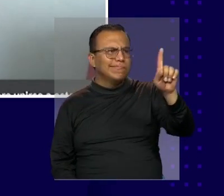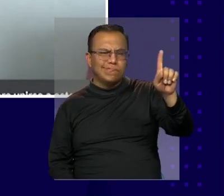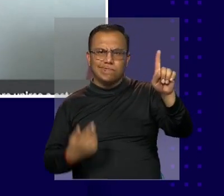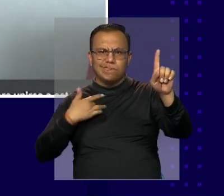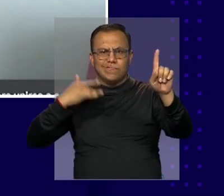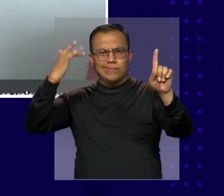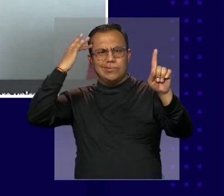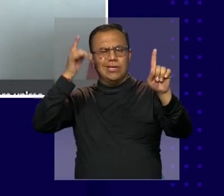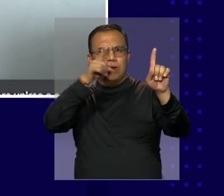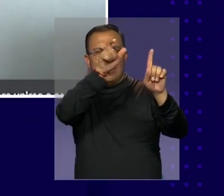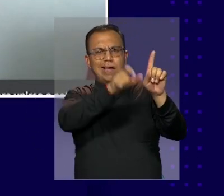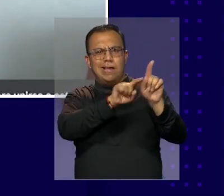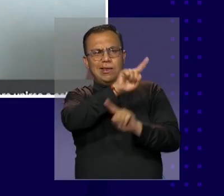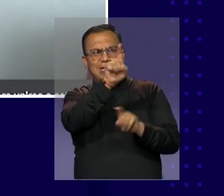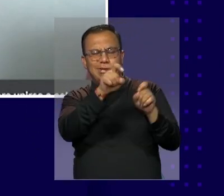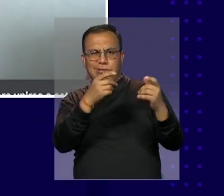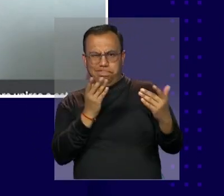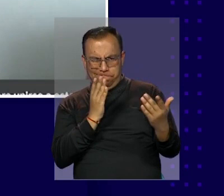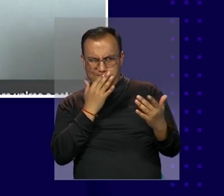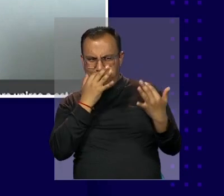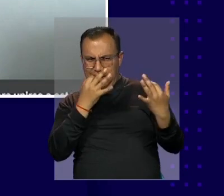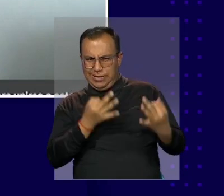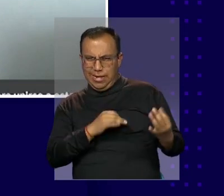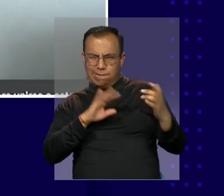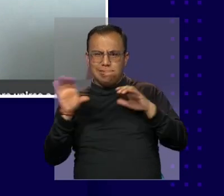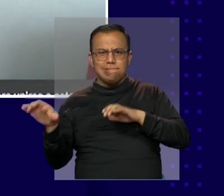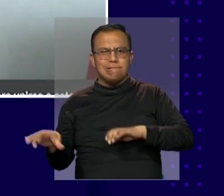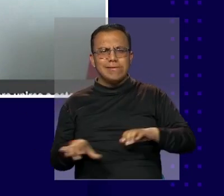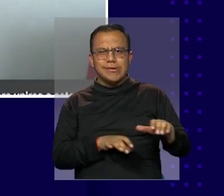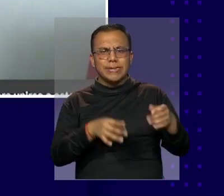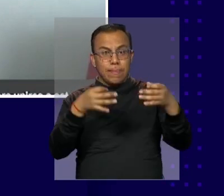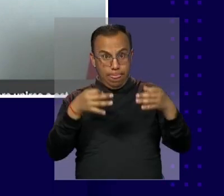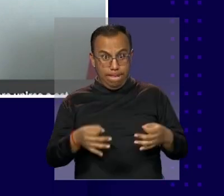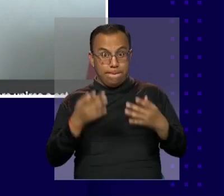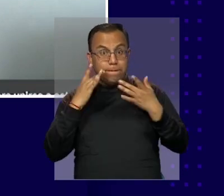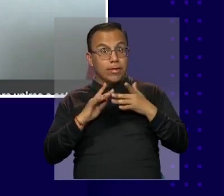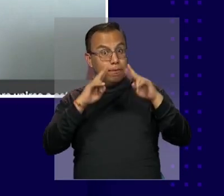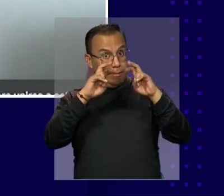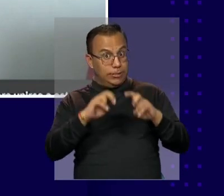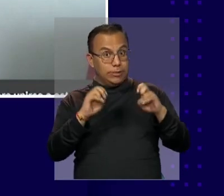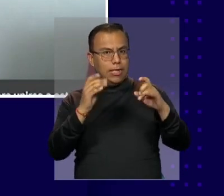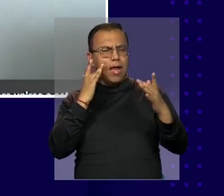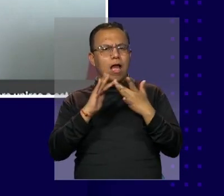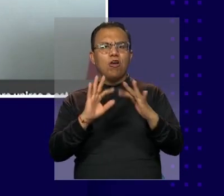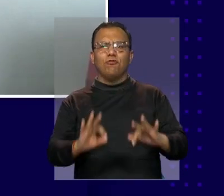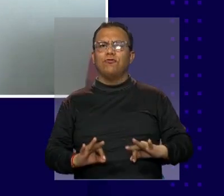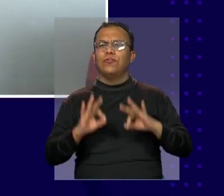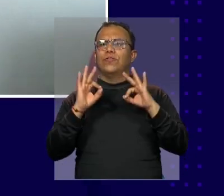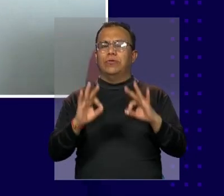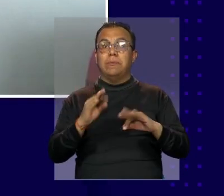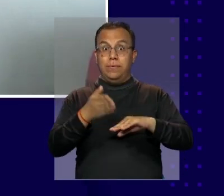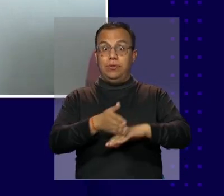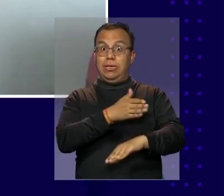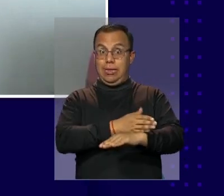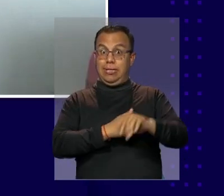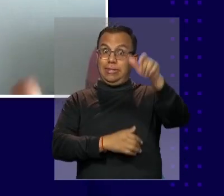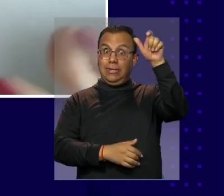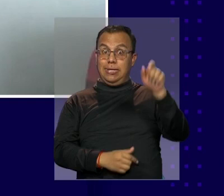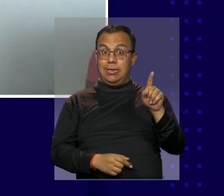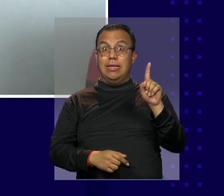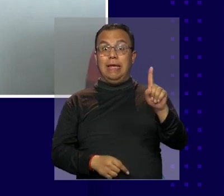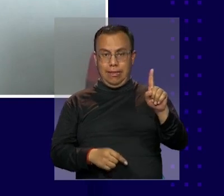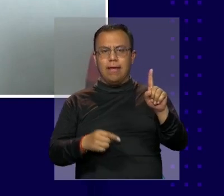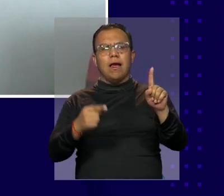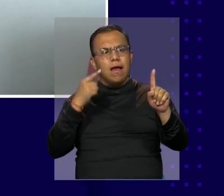altamente cuestionada por no realizar una investigación eficaz, porque fue señalado además un